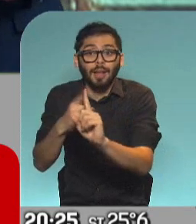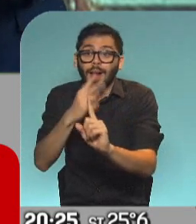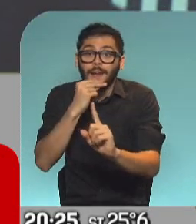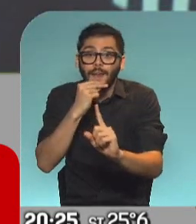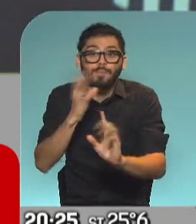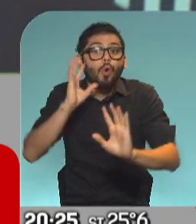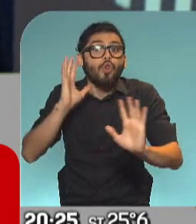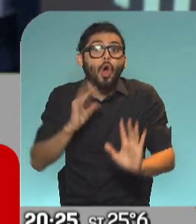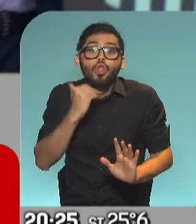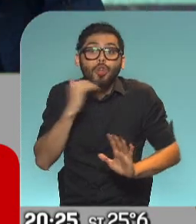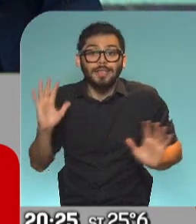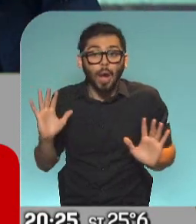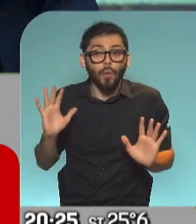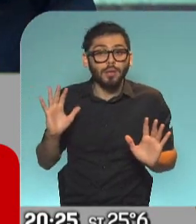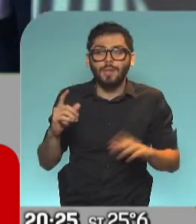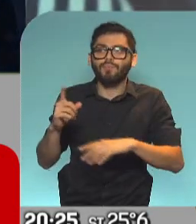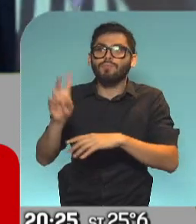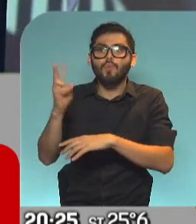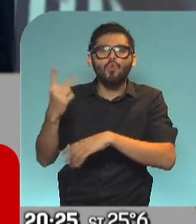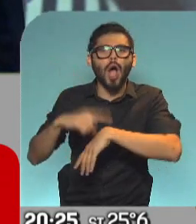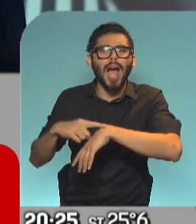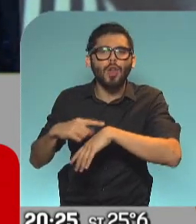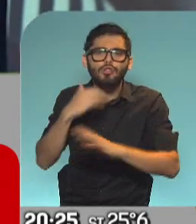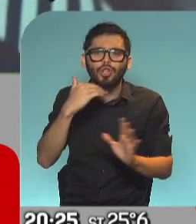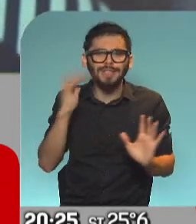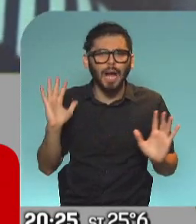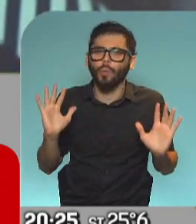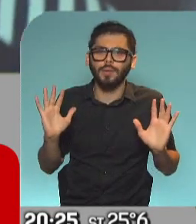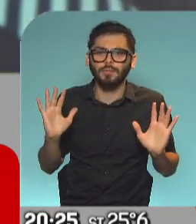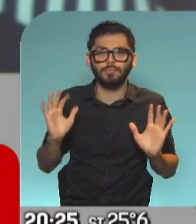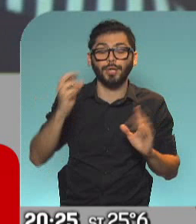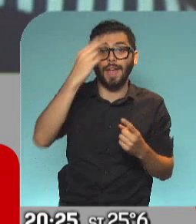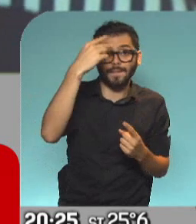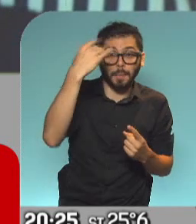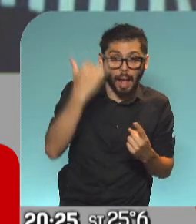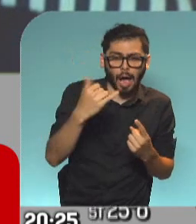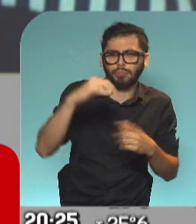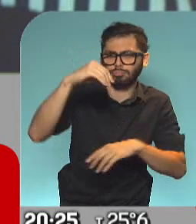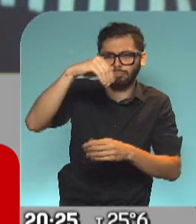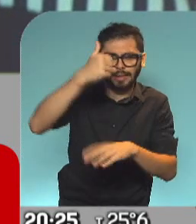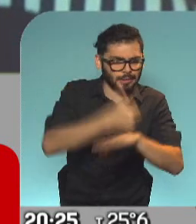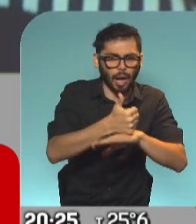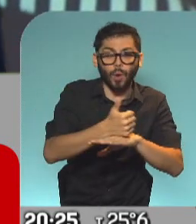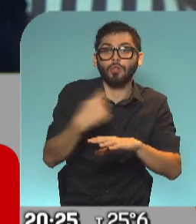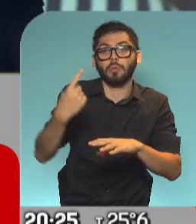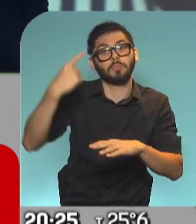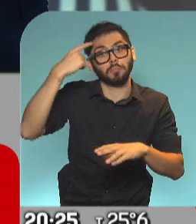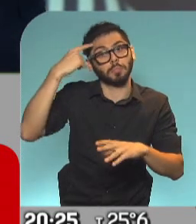se sabe a qué hora murió Maradona, pese a tener enfermera y pese a que nosotros, o muchos creíamos